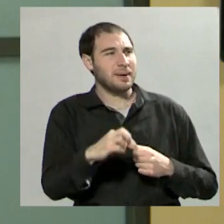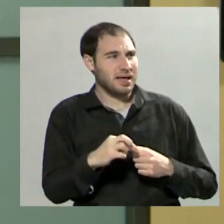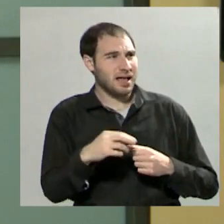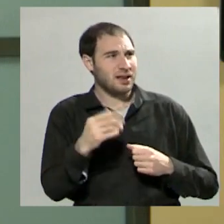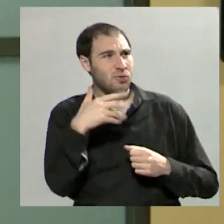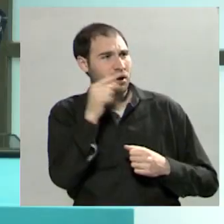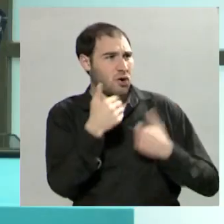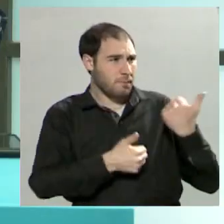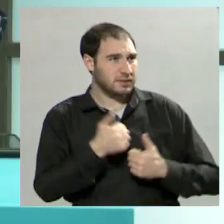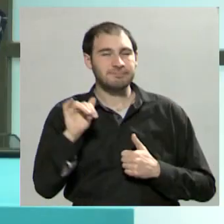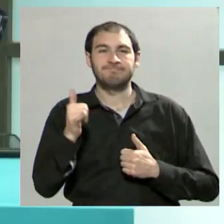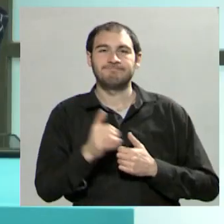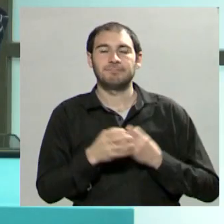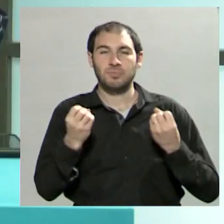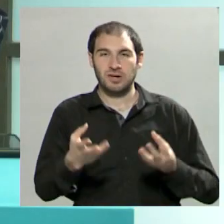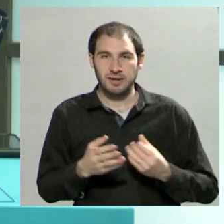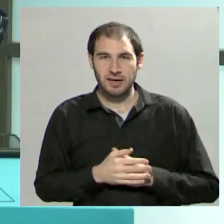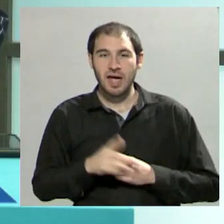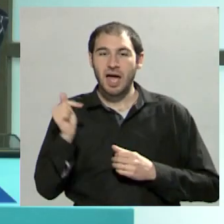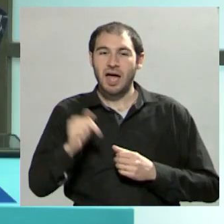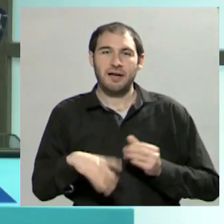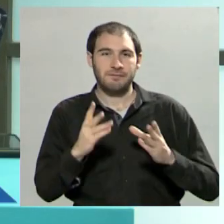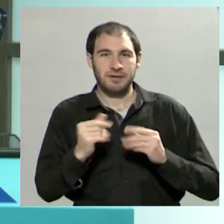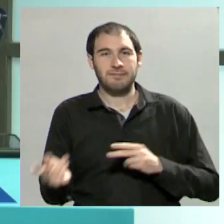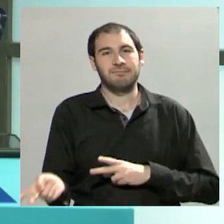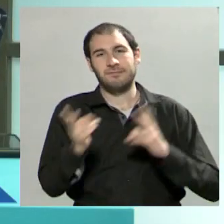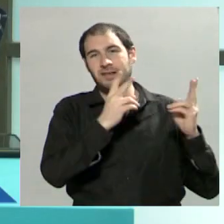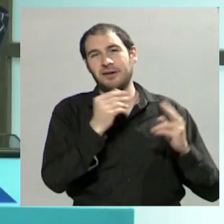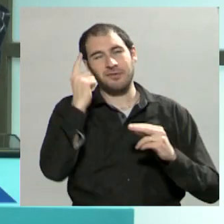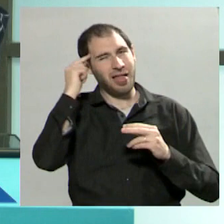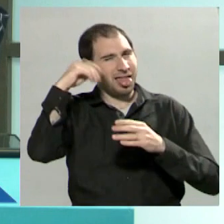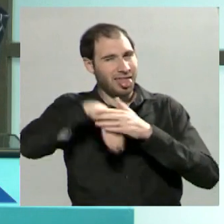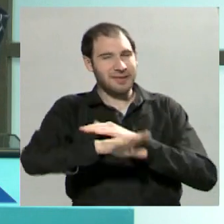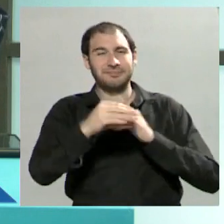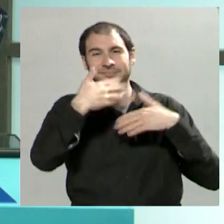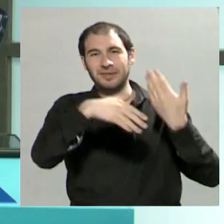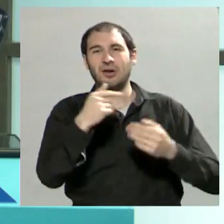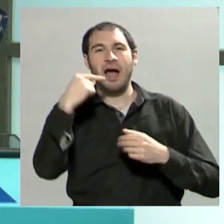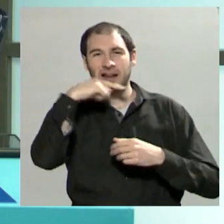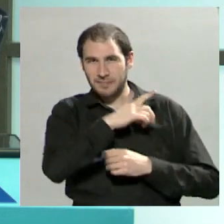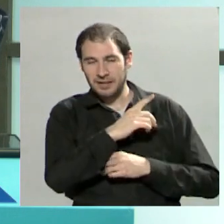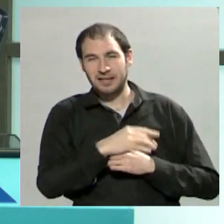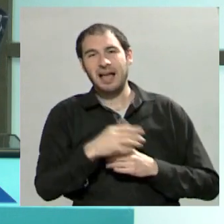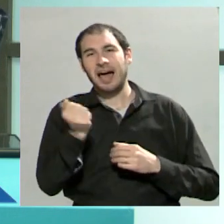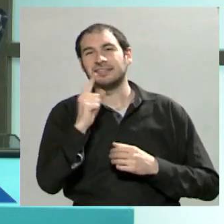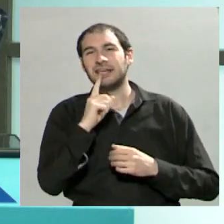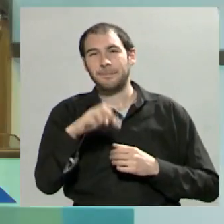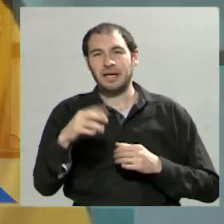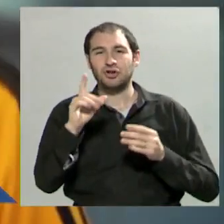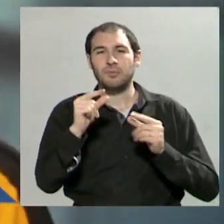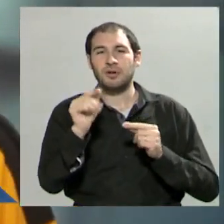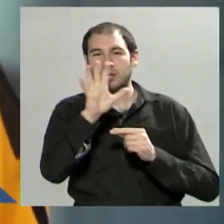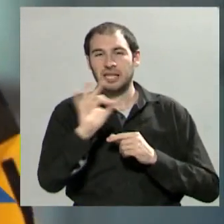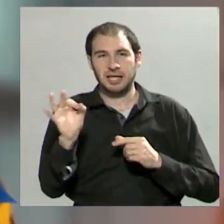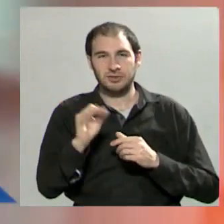Hamburgo. Exactamente, porque se terminó. Vamos a viajar de forma mental a Alemania. Nos vamos a ir al ATP 500